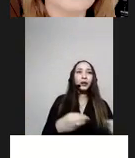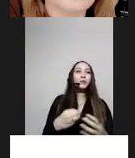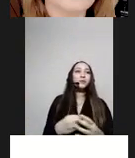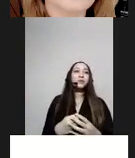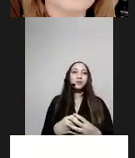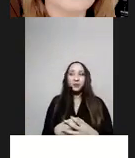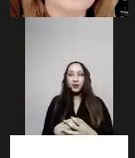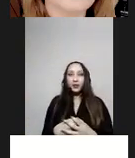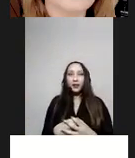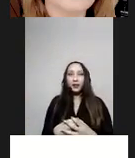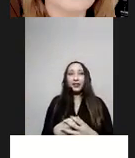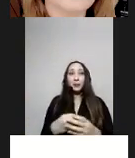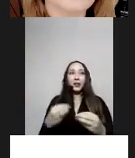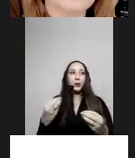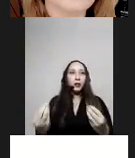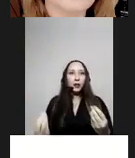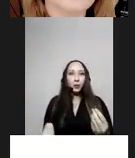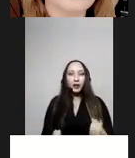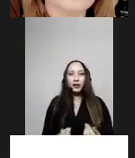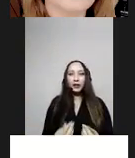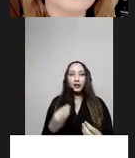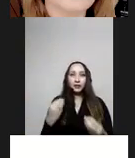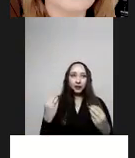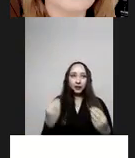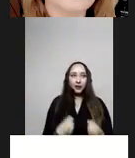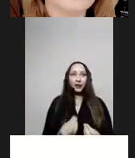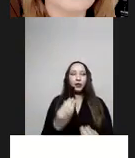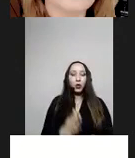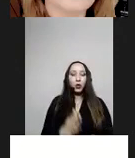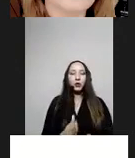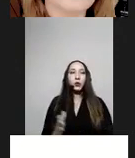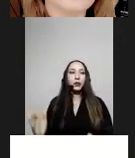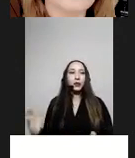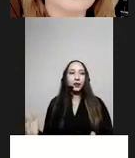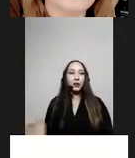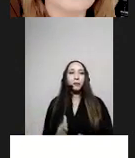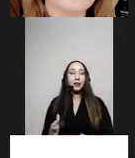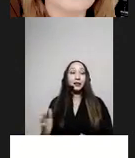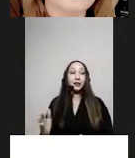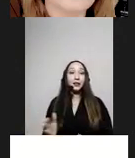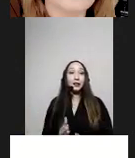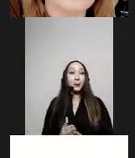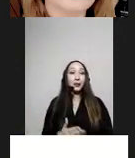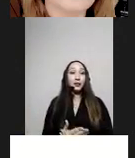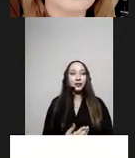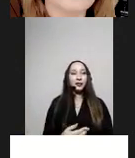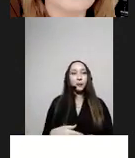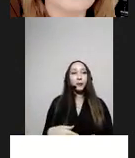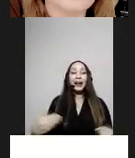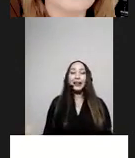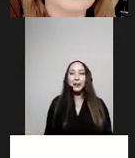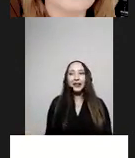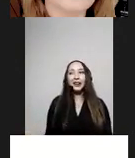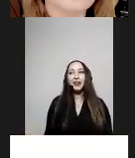textura, la temperatura de la comida, tener todo eso bastante presente.